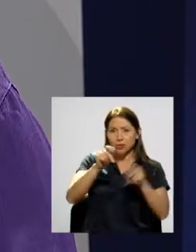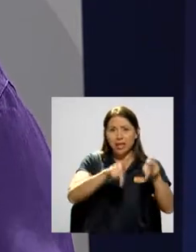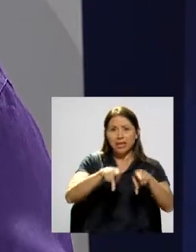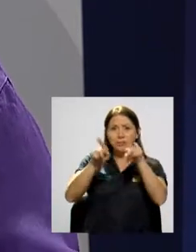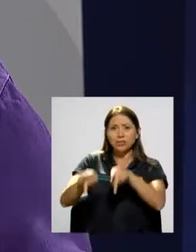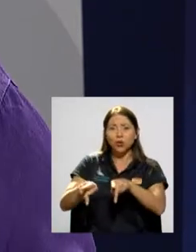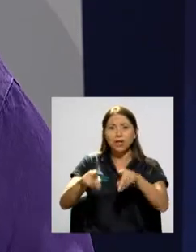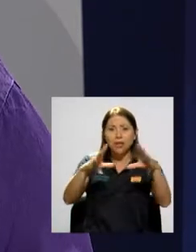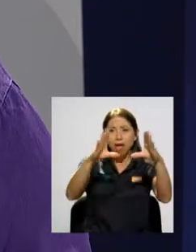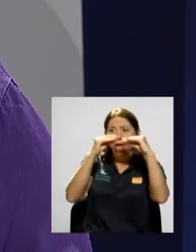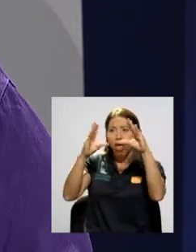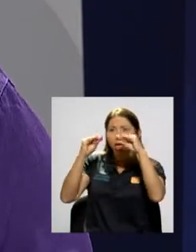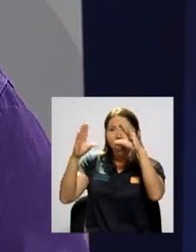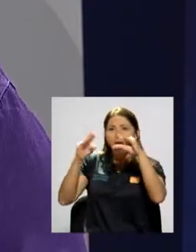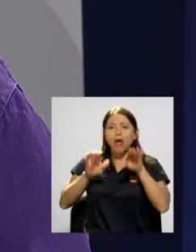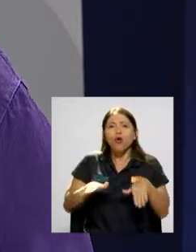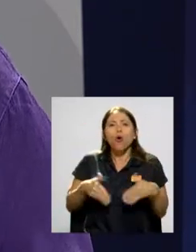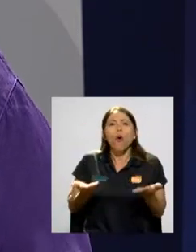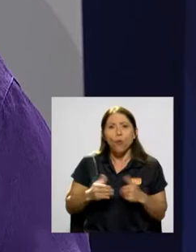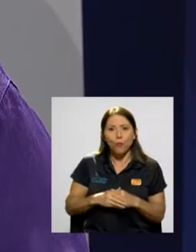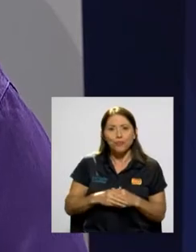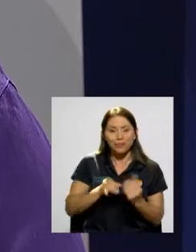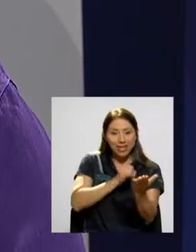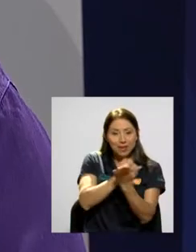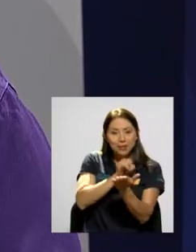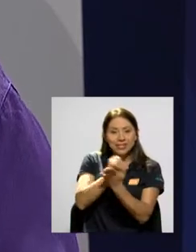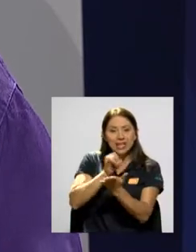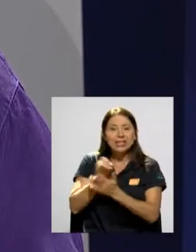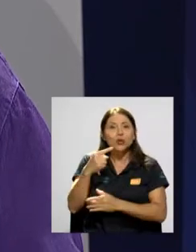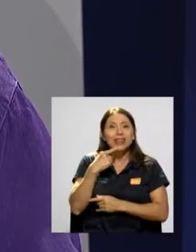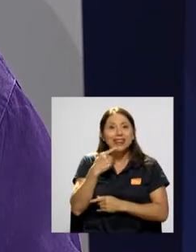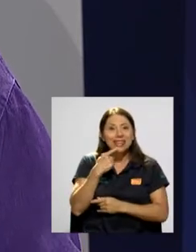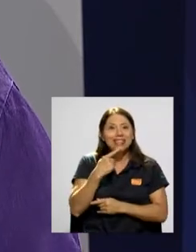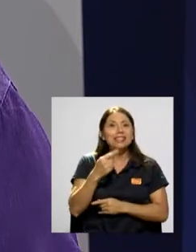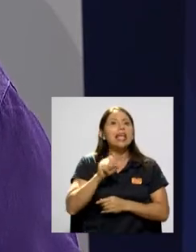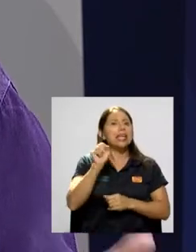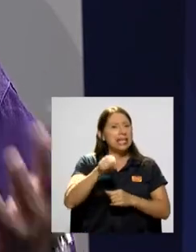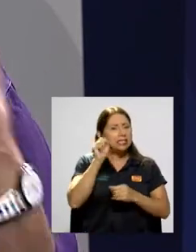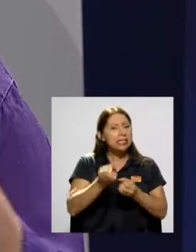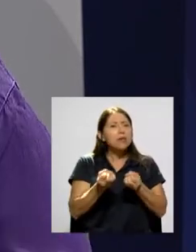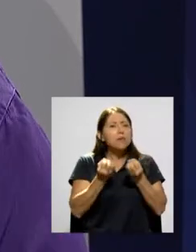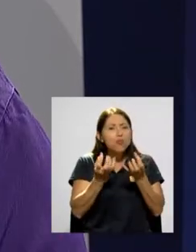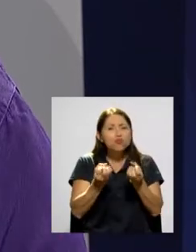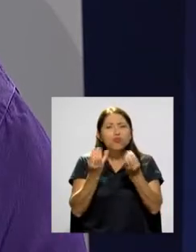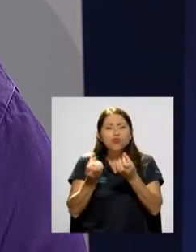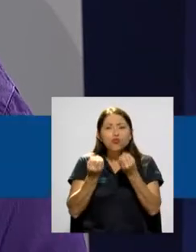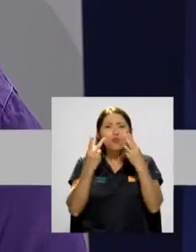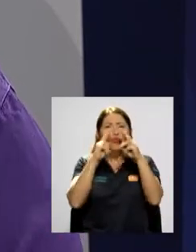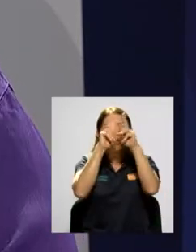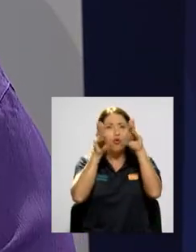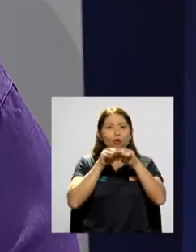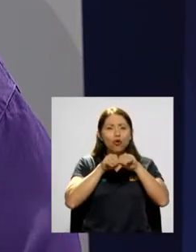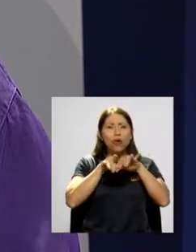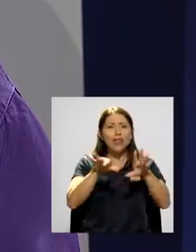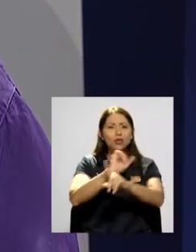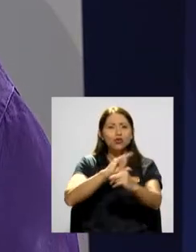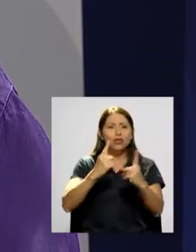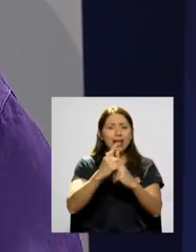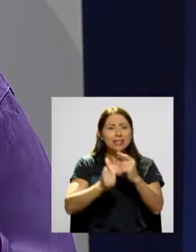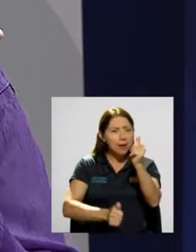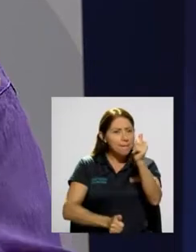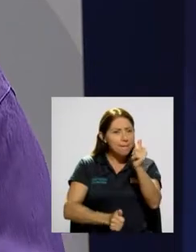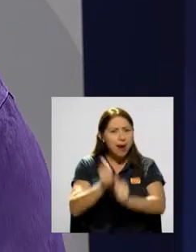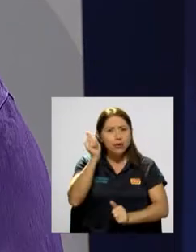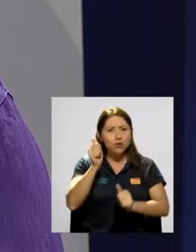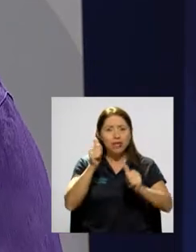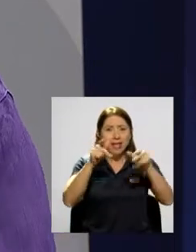personas. Y lo que nos dice la investigación es que, si bien es cierto, hay una alta penetración de redes sociales, la enorme mayoría de la población sigue informándose